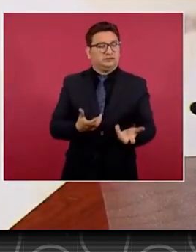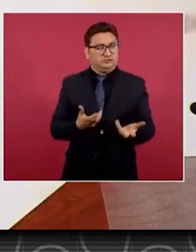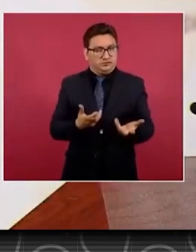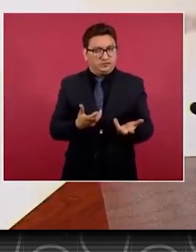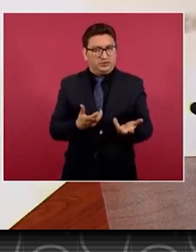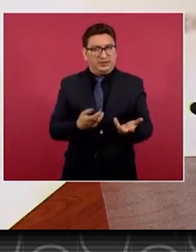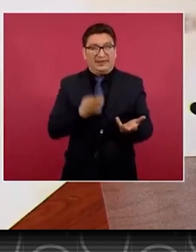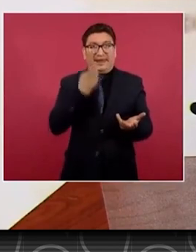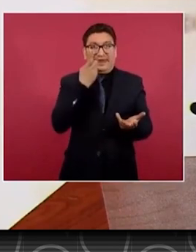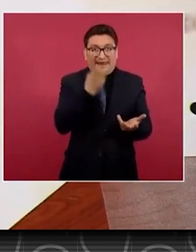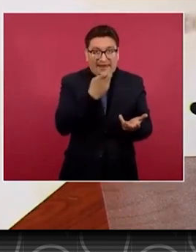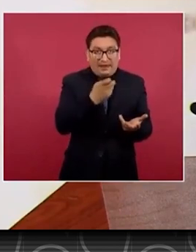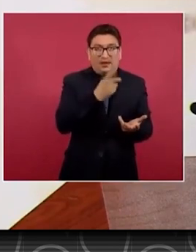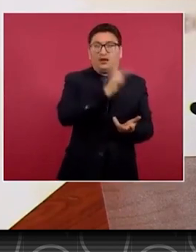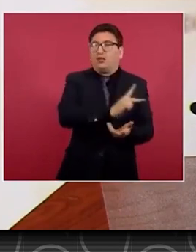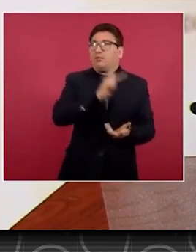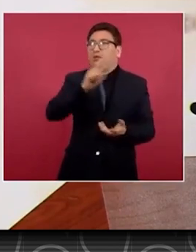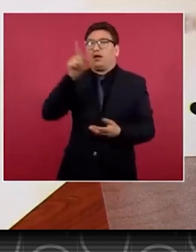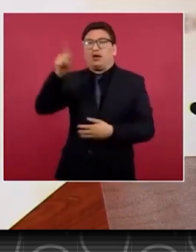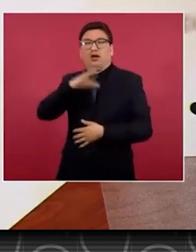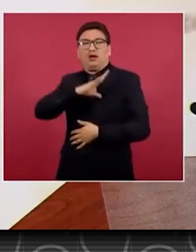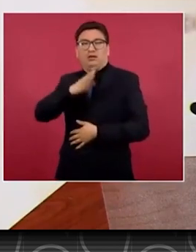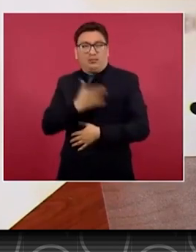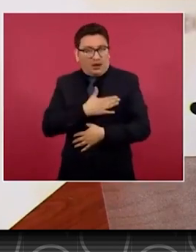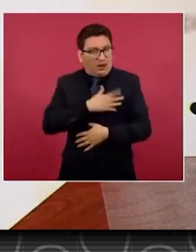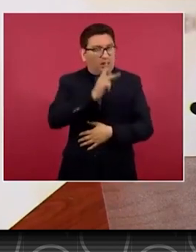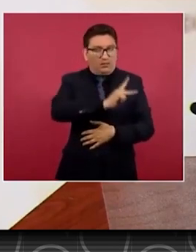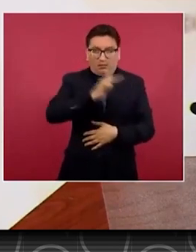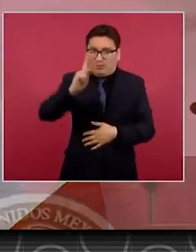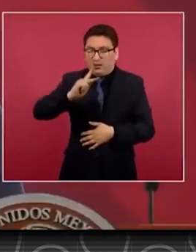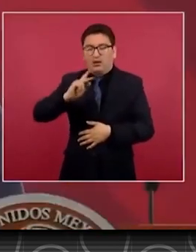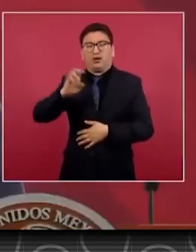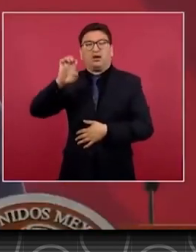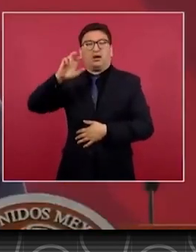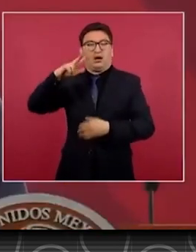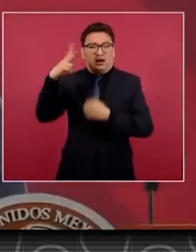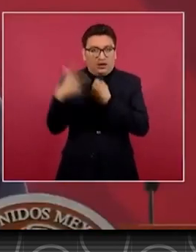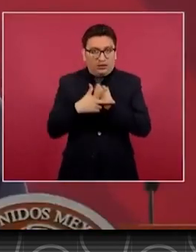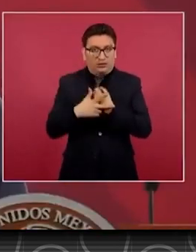Y eso es lo que está pasando en España, está pasando en Europa.